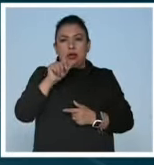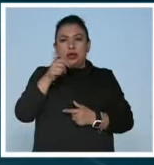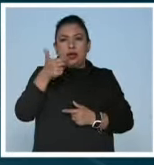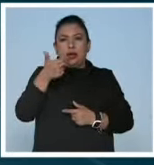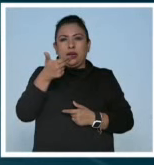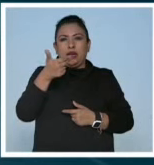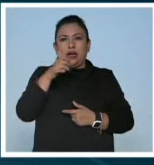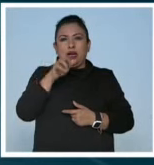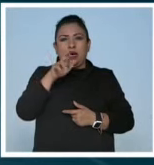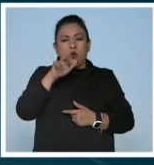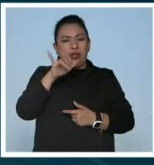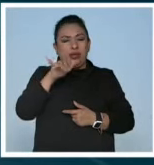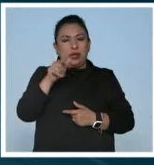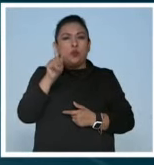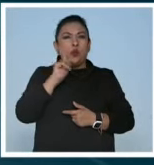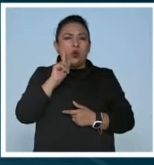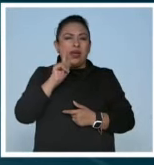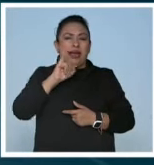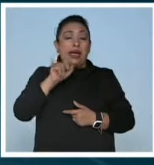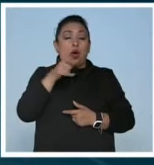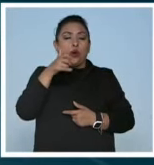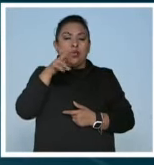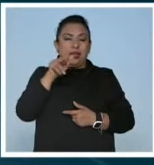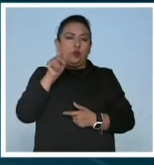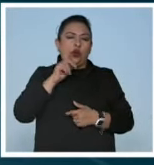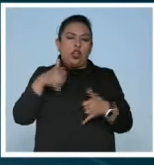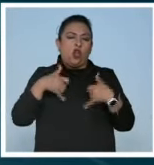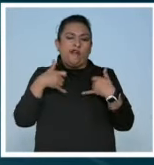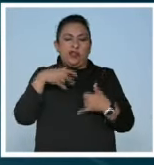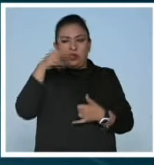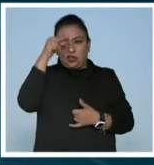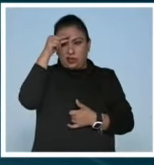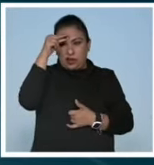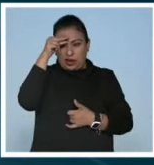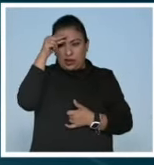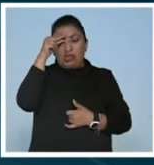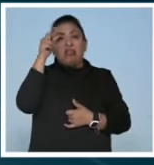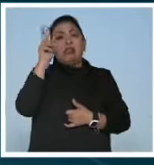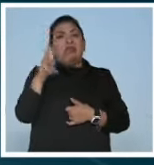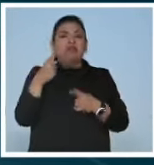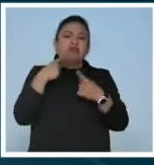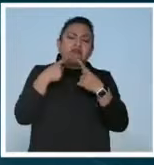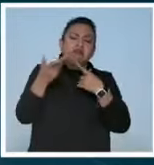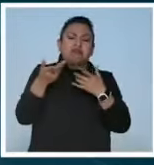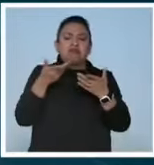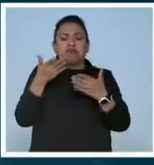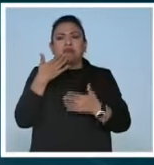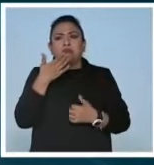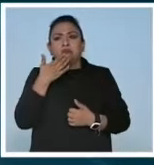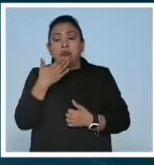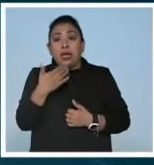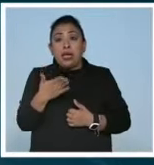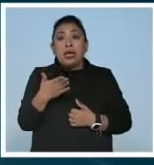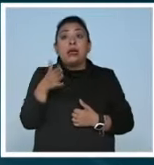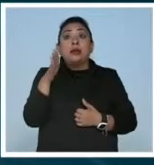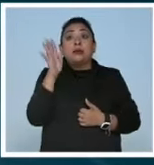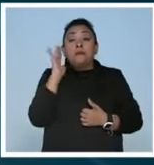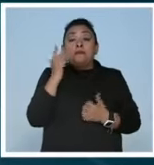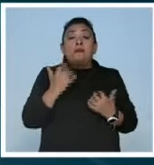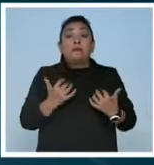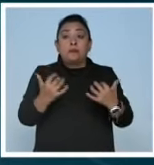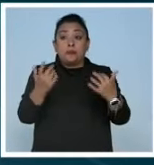Jauregui, que es una chica joven muy inteligente, con la que tuvimos un buen diálogo, y que estuviera en el